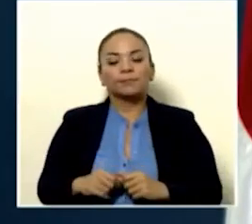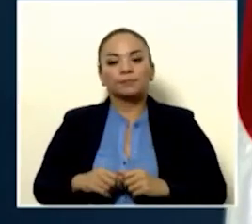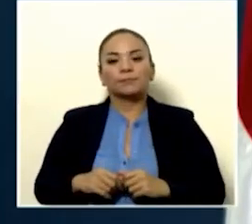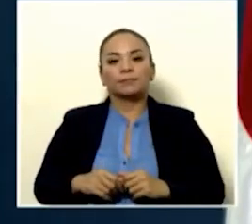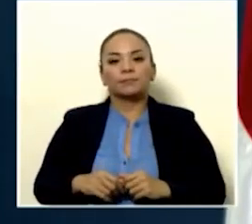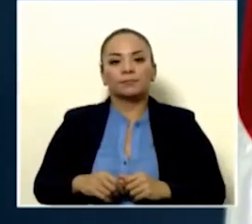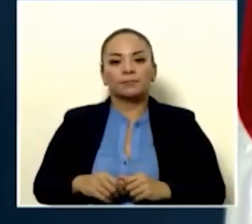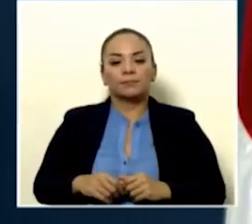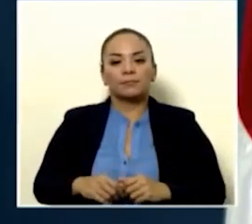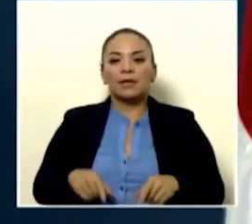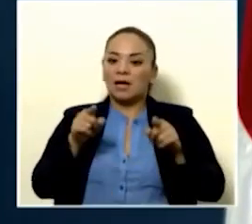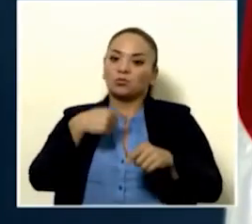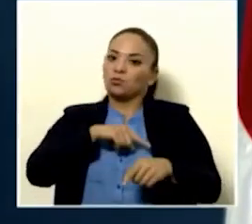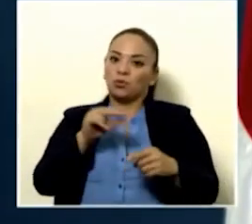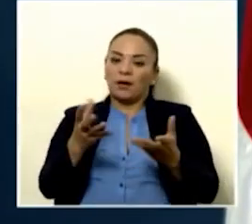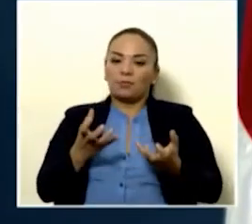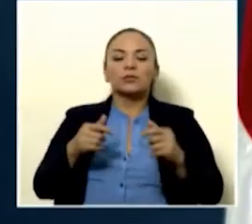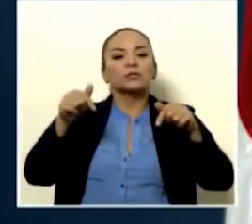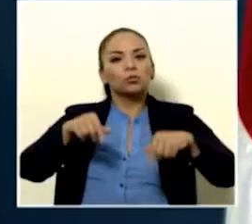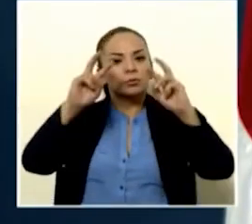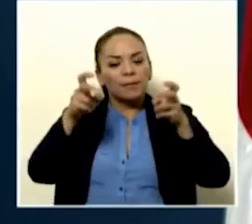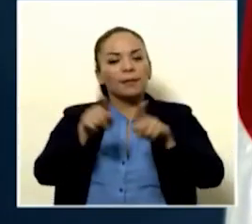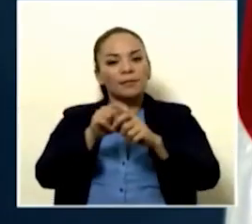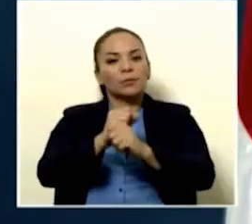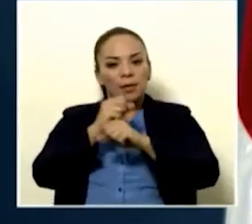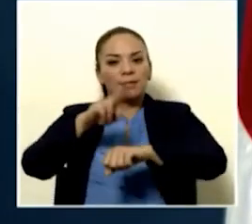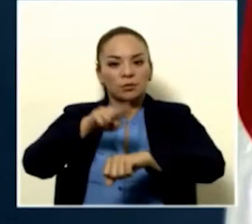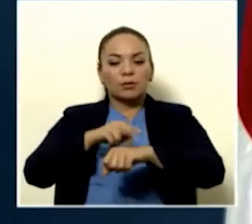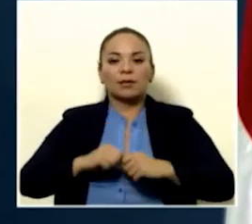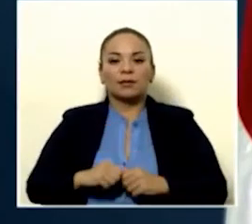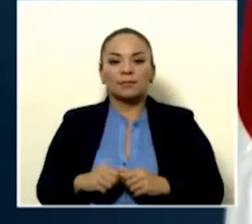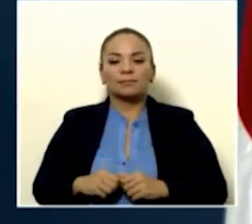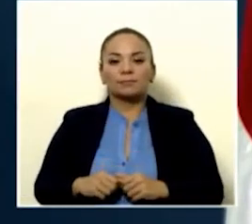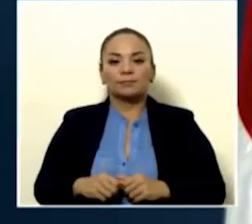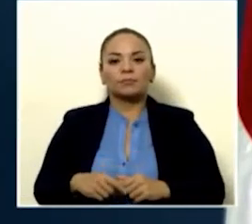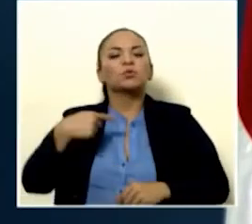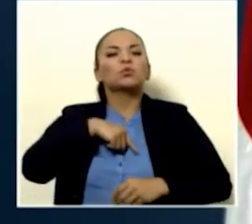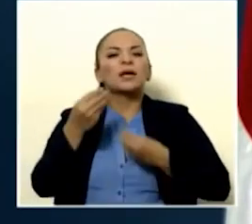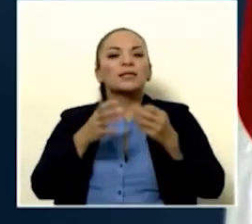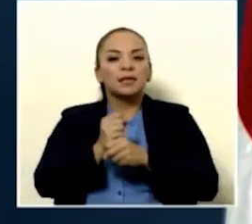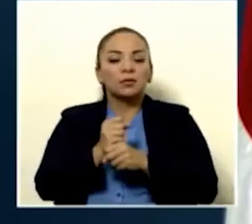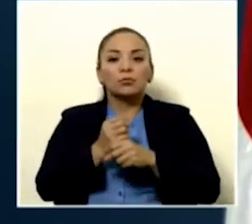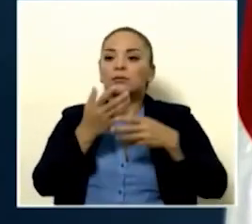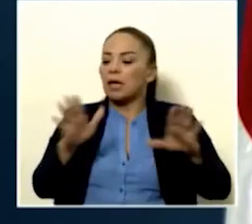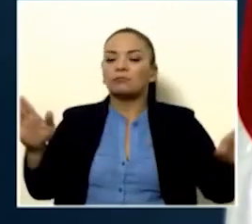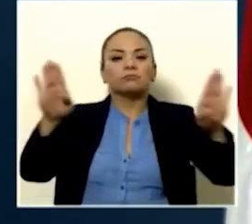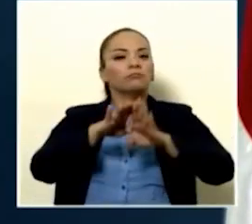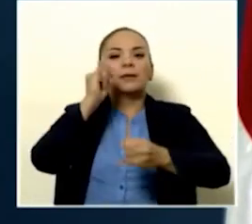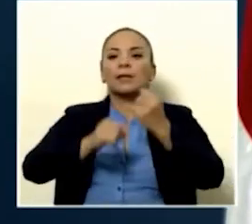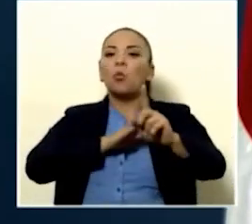porque no es eso lo que nosotros queremos, es un tema de seguridad nacional también. Y entonces lo que estamos haciendo es ya cerrando el abuso de una vez